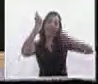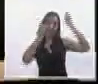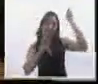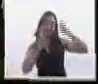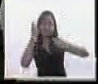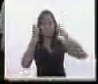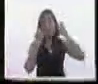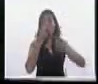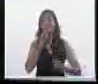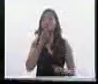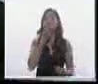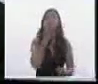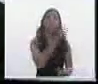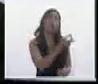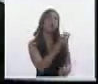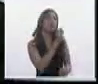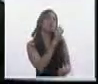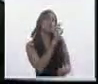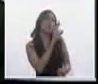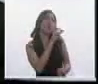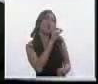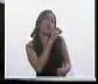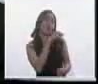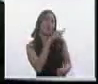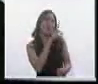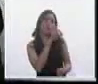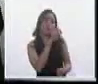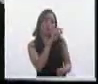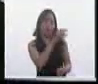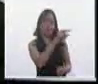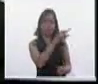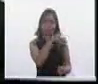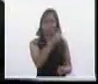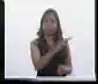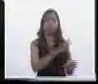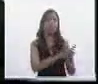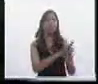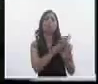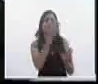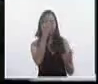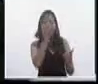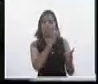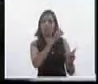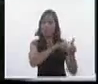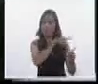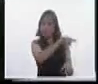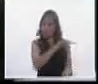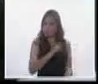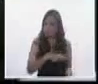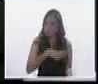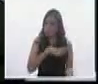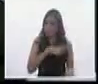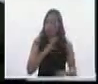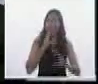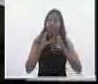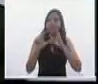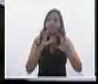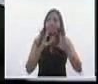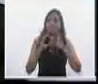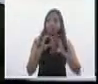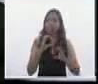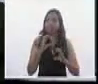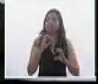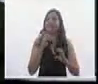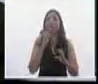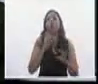tú le dices sordo mudo a alguien estás desconociendo su capacidad lingüística cuando sí la tiene pero el sordomudo se hace desde